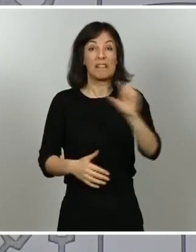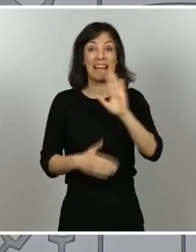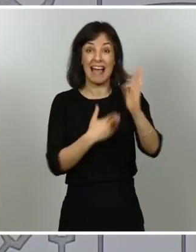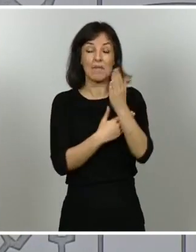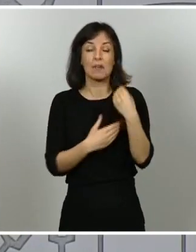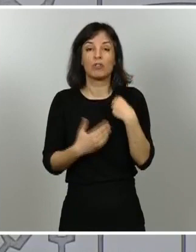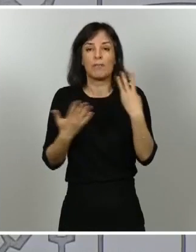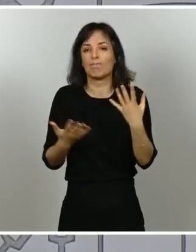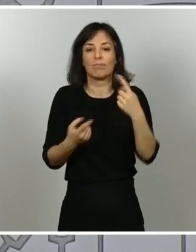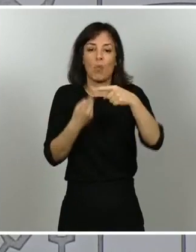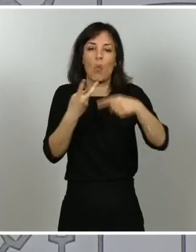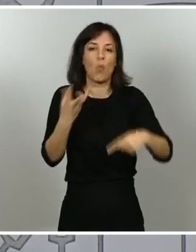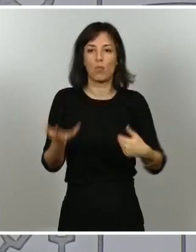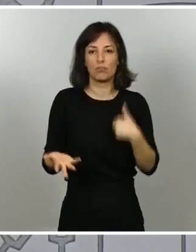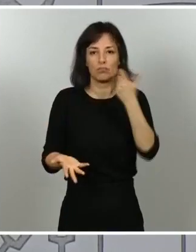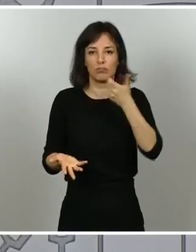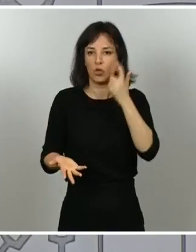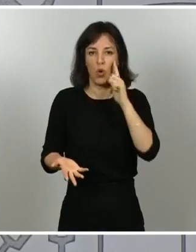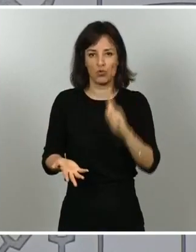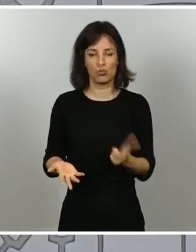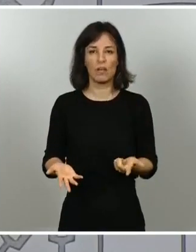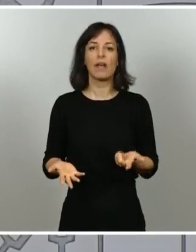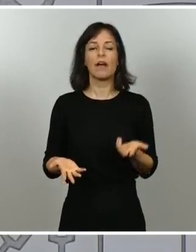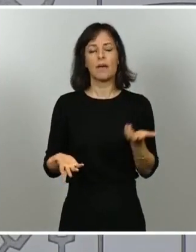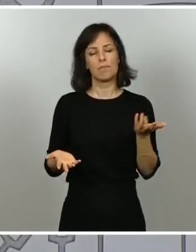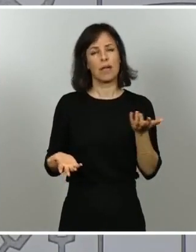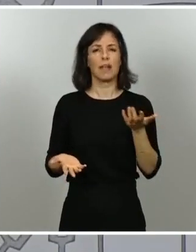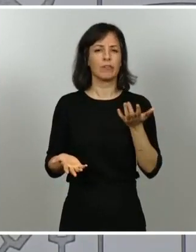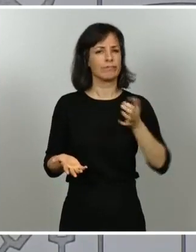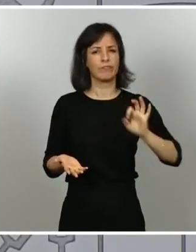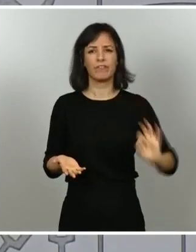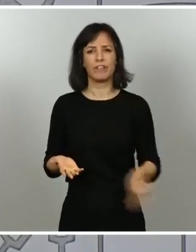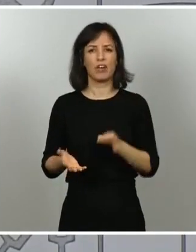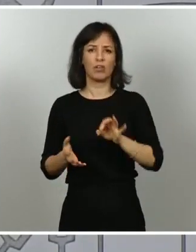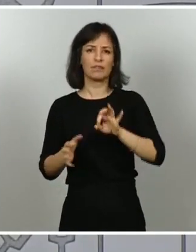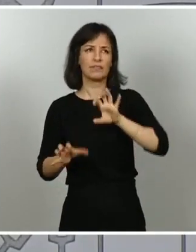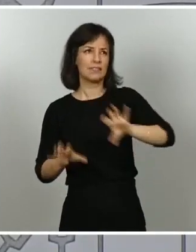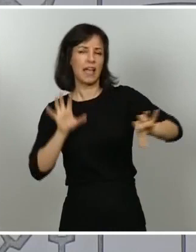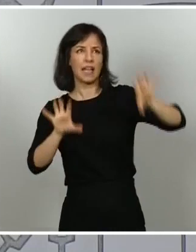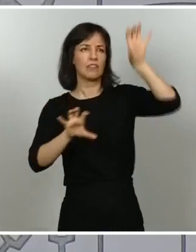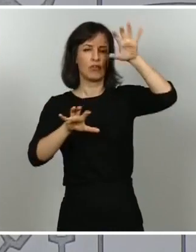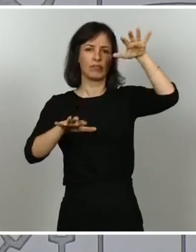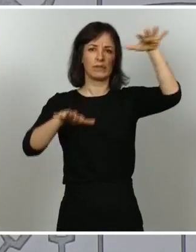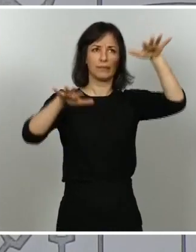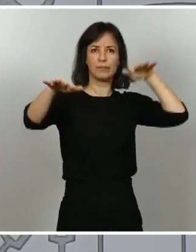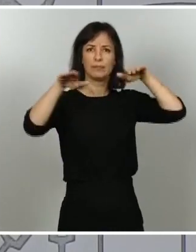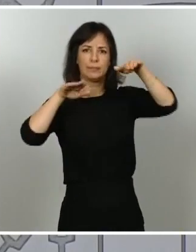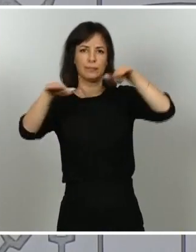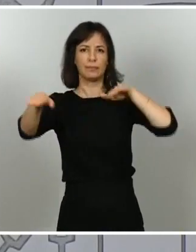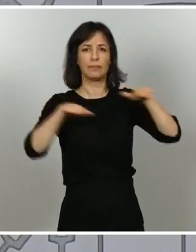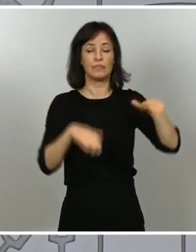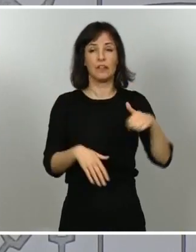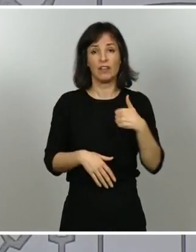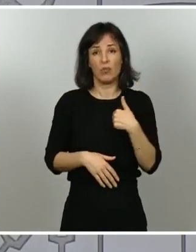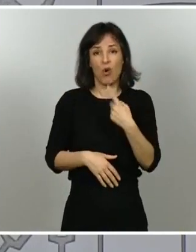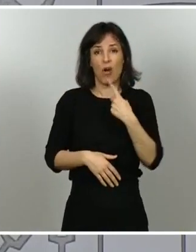que va a haber diferencias en diferentes territorios. A mí me gustaría que ese plazo se pudiera cumplir,